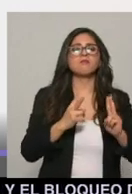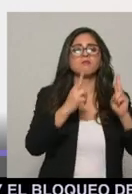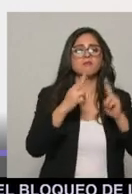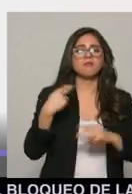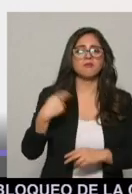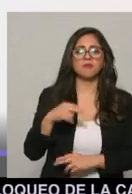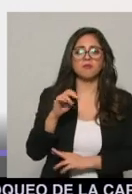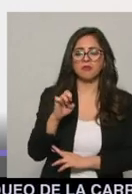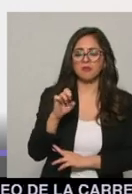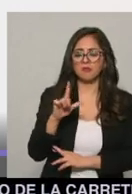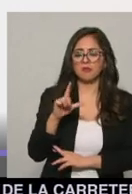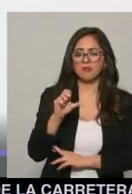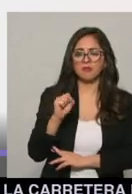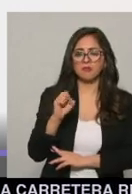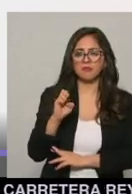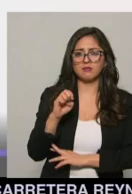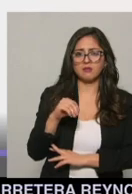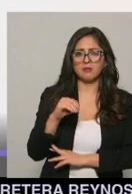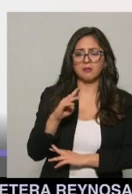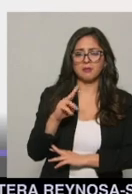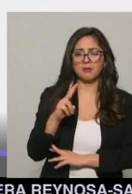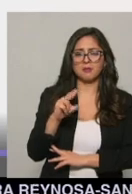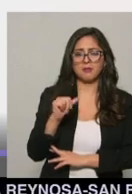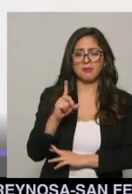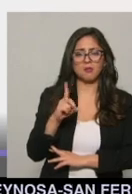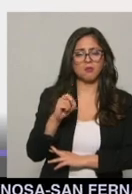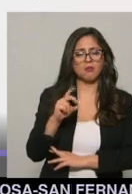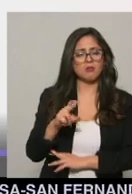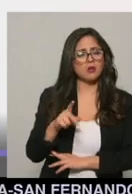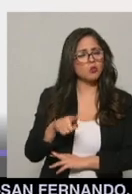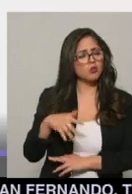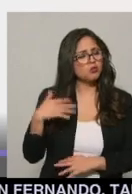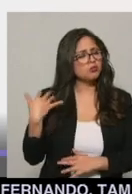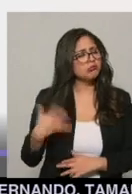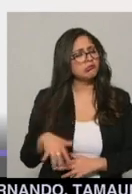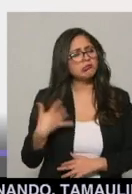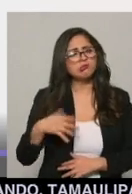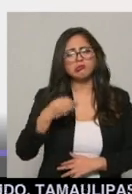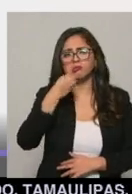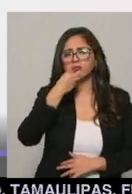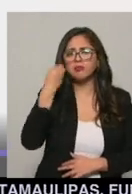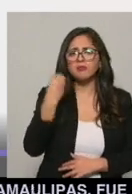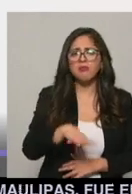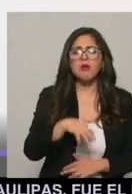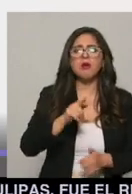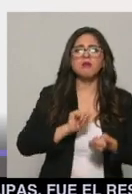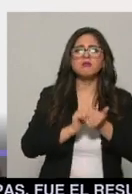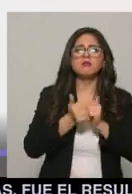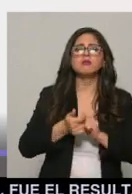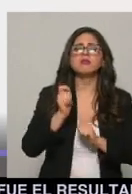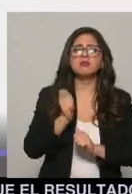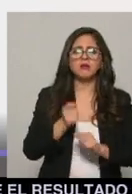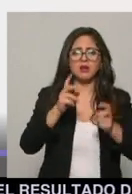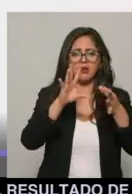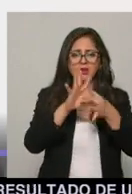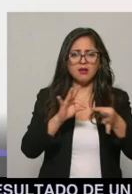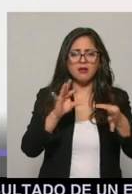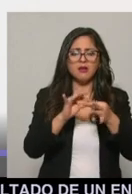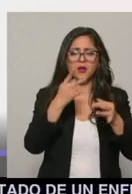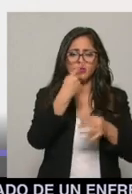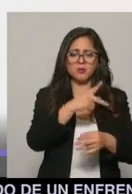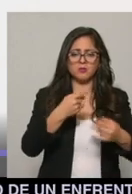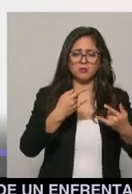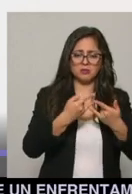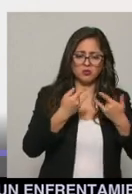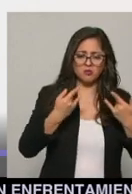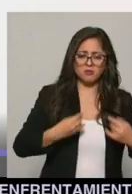El Sembrador. Excelente pieza, porque pues, se basa en la vida de un profesor